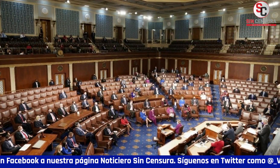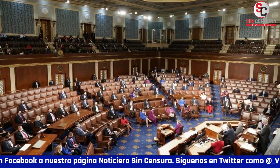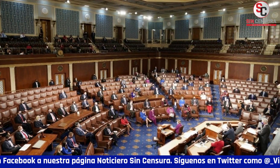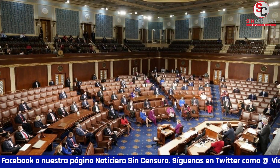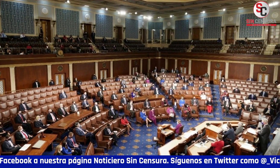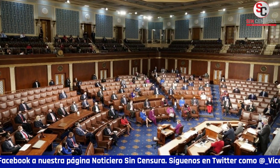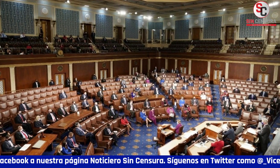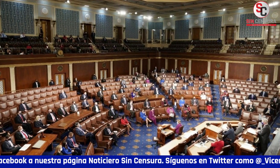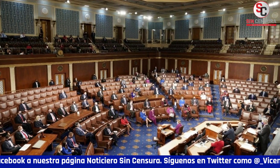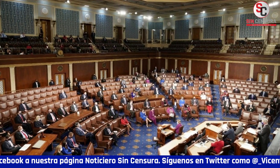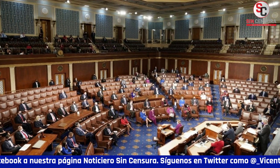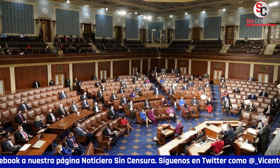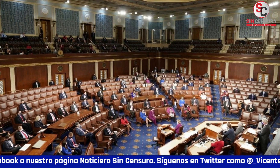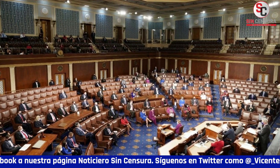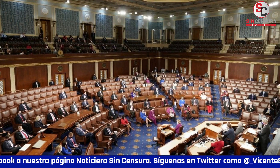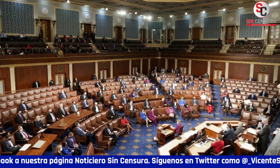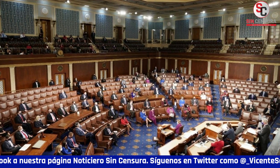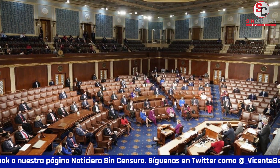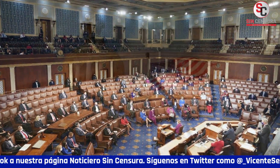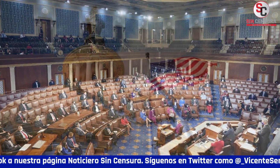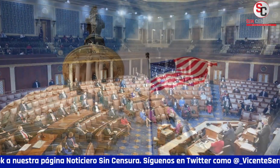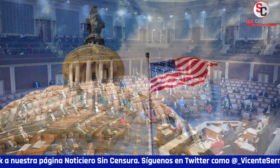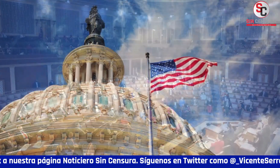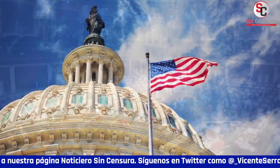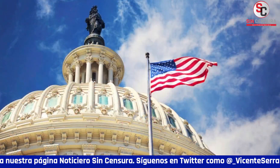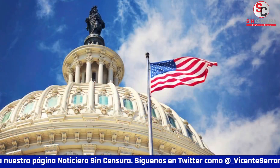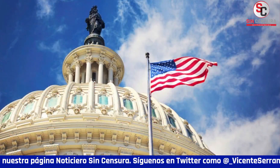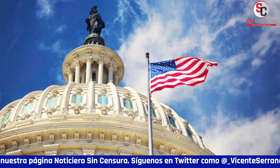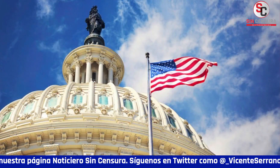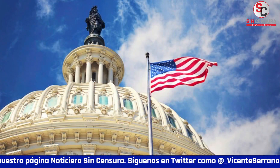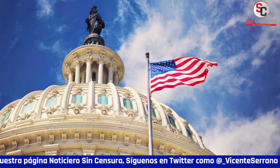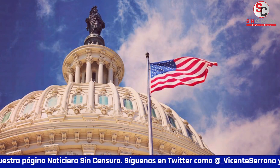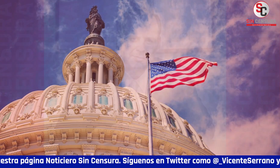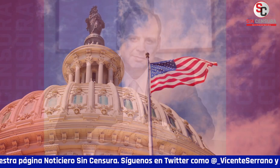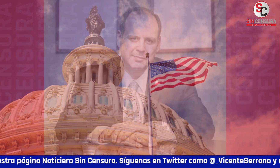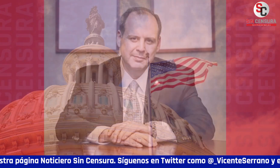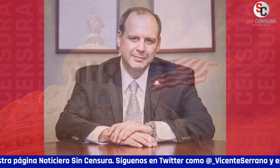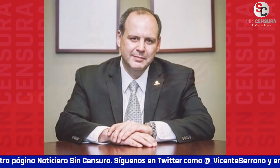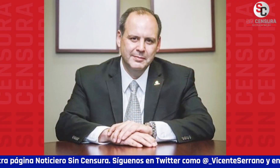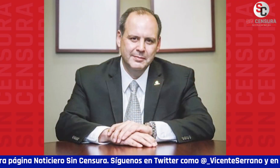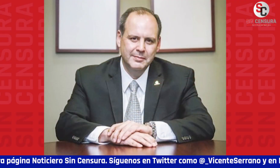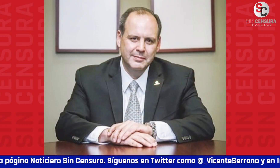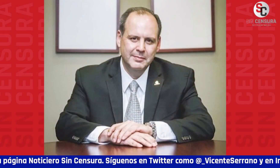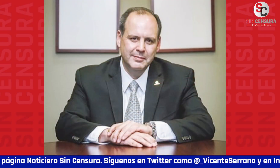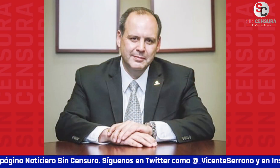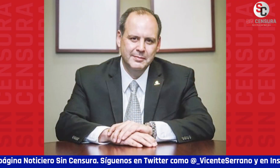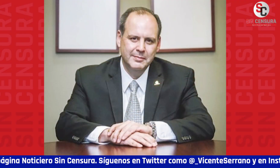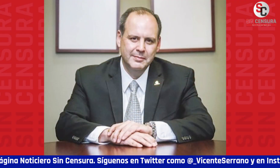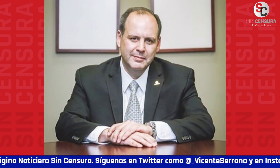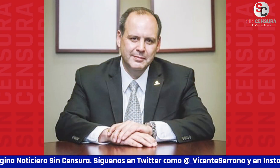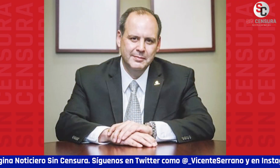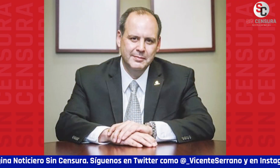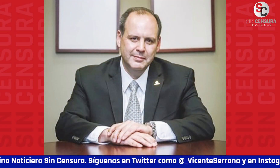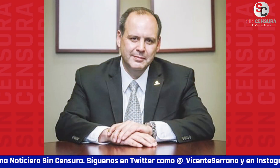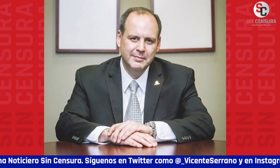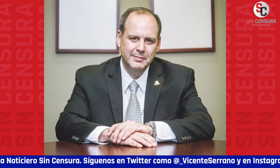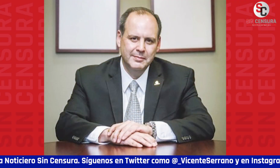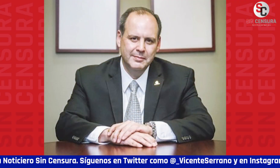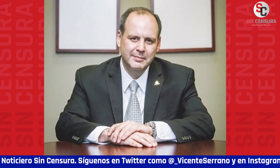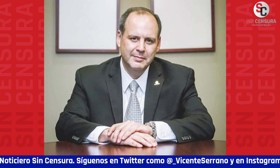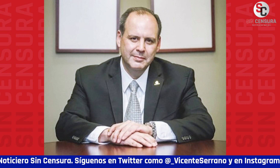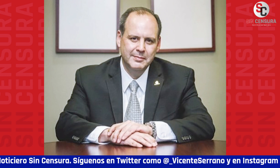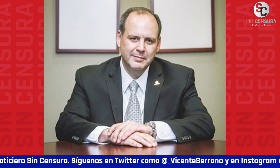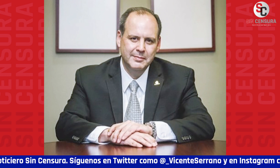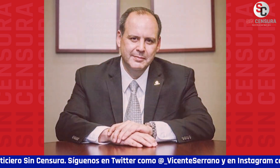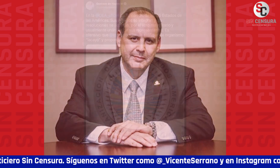mexicano, sobre todo de derecha, Gustavo Adolfo, bueno, todos ellos, despiertan y dicen, es que Estados Unidos lo dijo, lo tienes que hacer? ¿Por qué? Porque